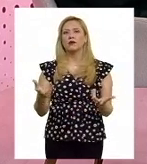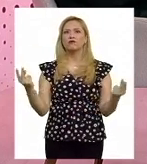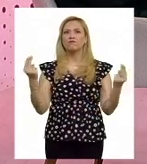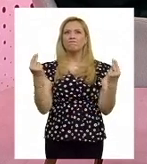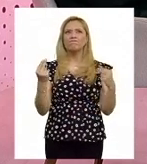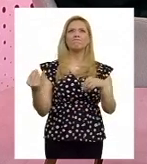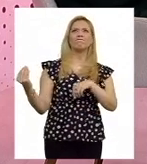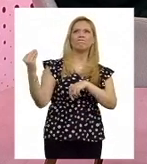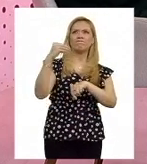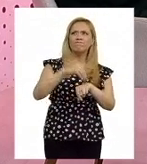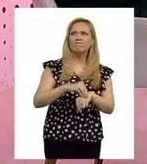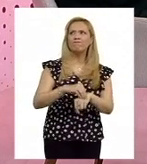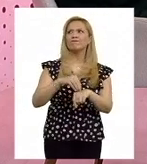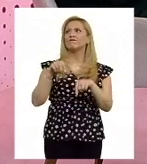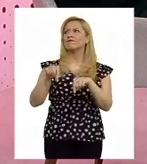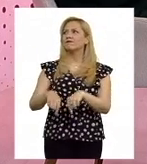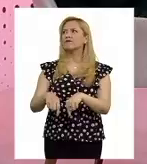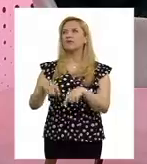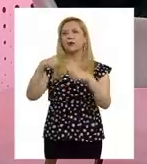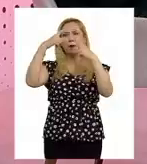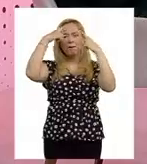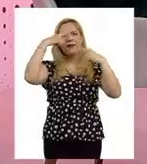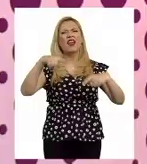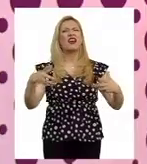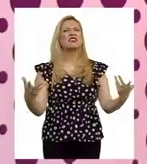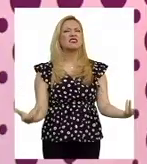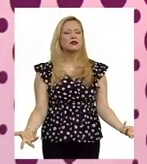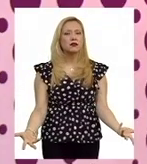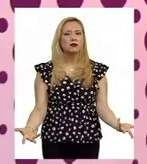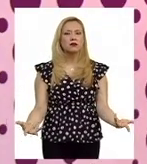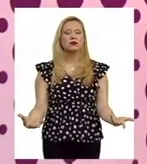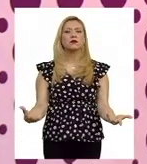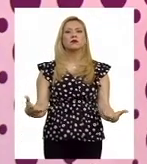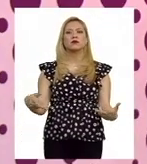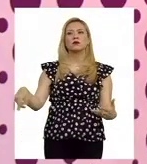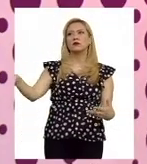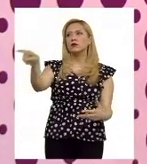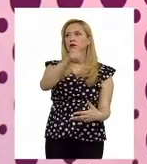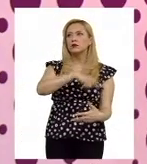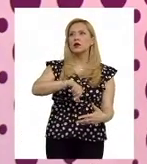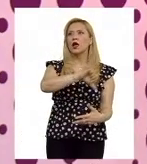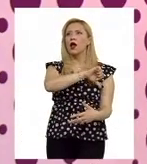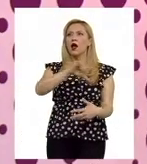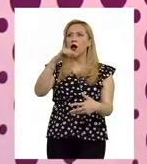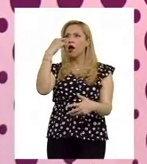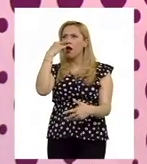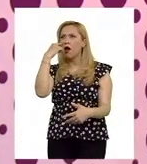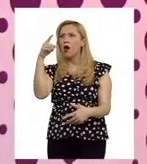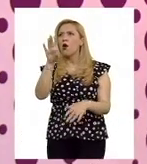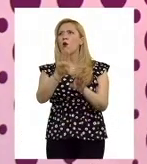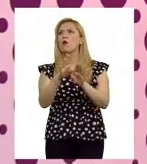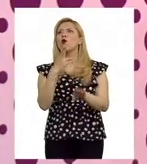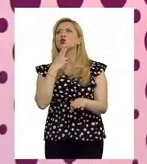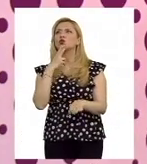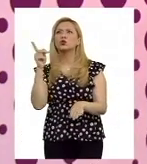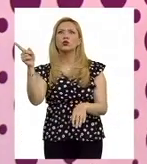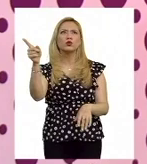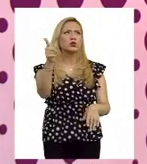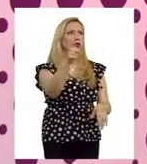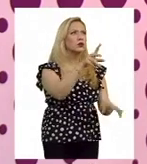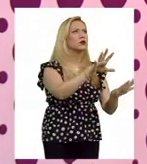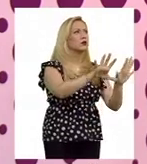políticas públicas orientadas a la modificación de los patrones de producción y consumo para que estos